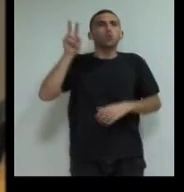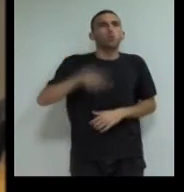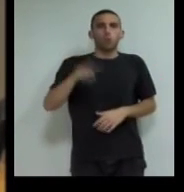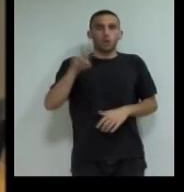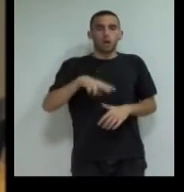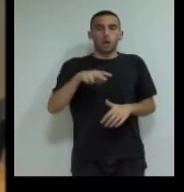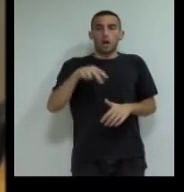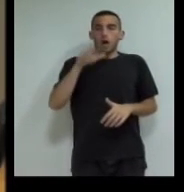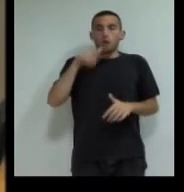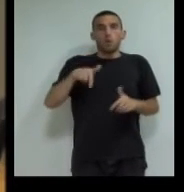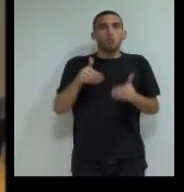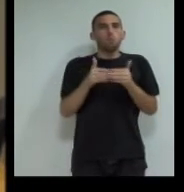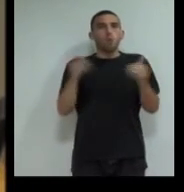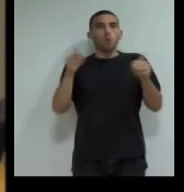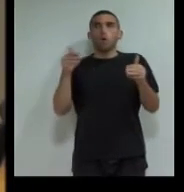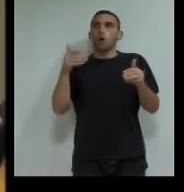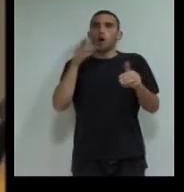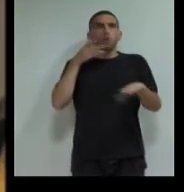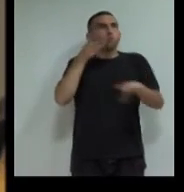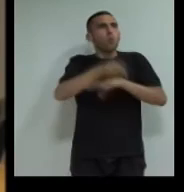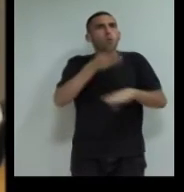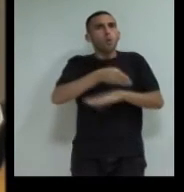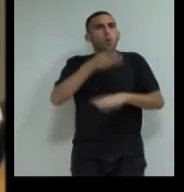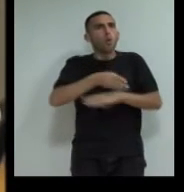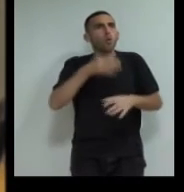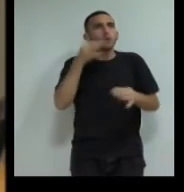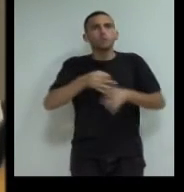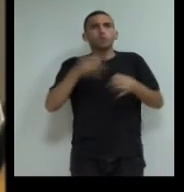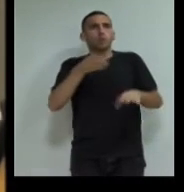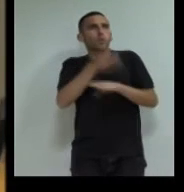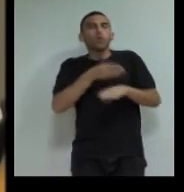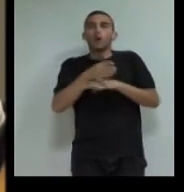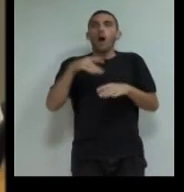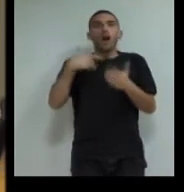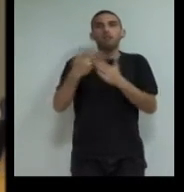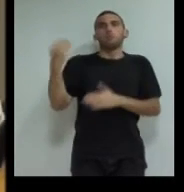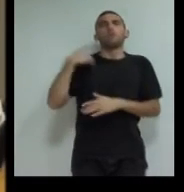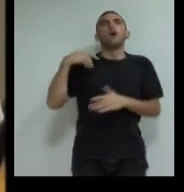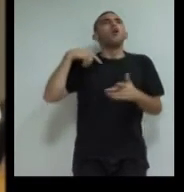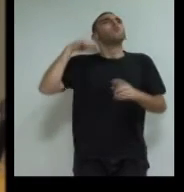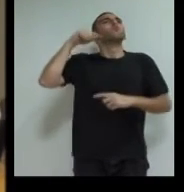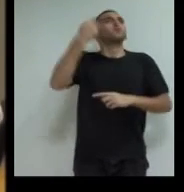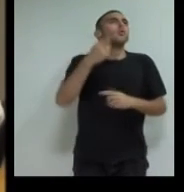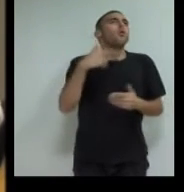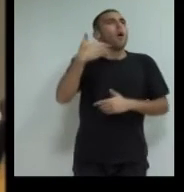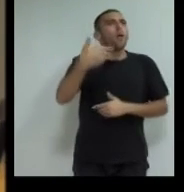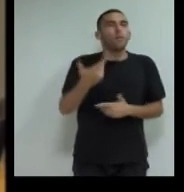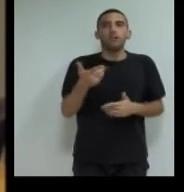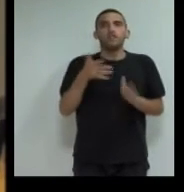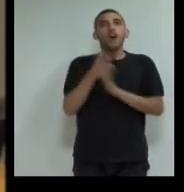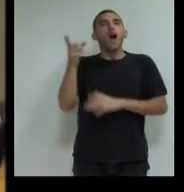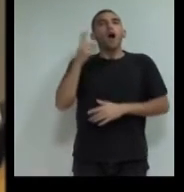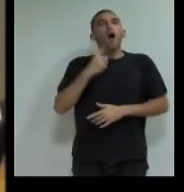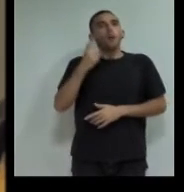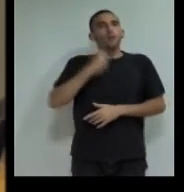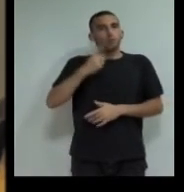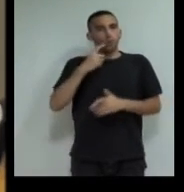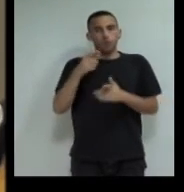año ya es casi conocido nuestro, pues oye, ¿cuándo tenéis la próxima? Porque se crea hábito y cultura y la verdad